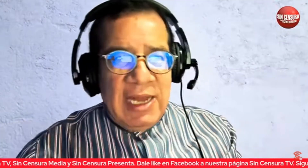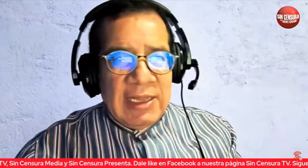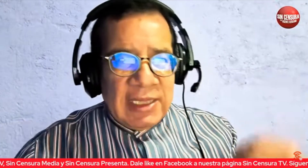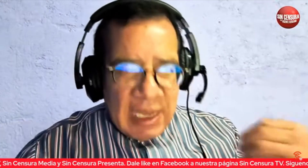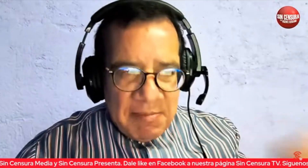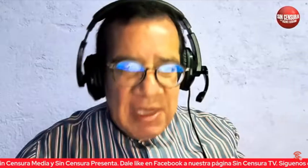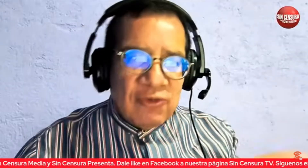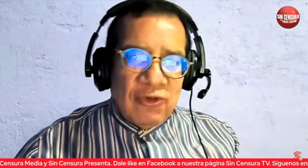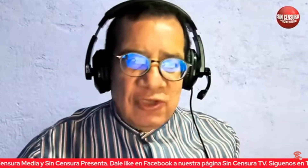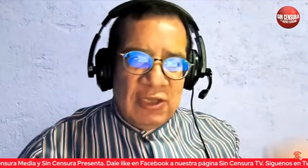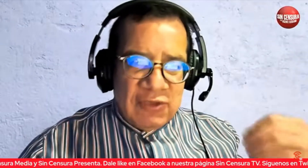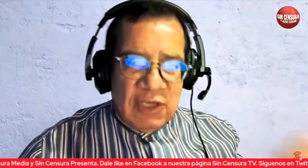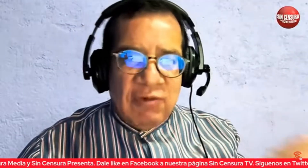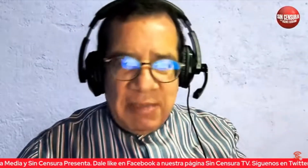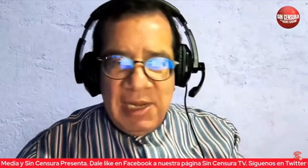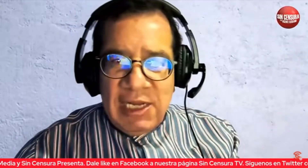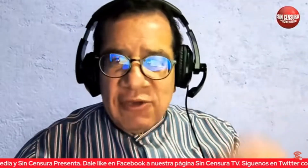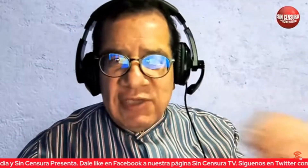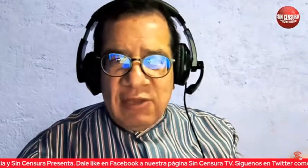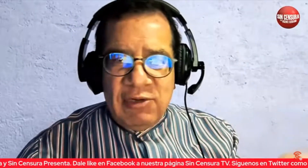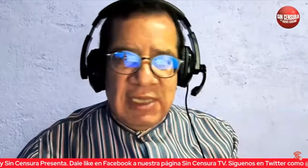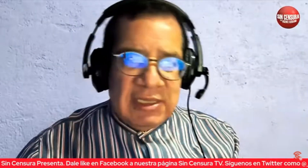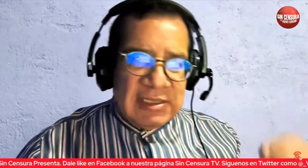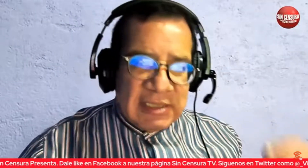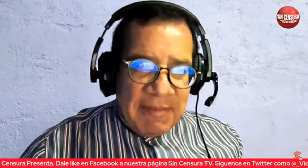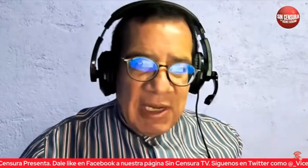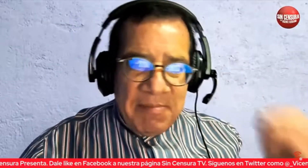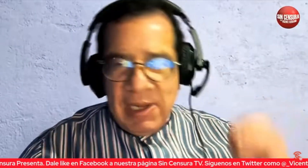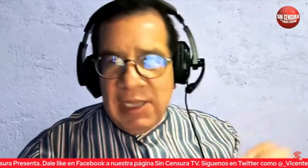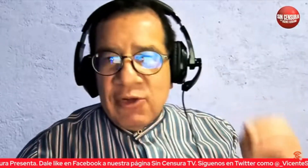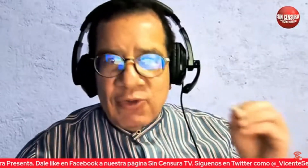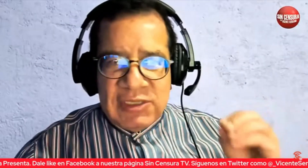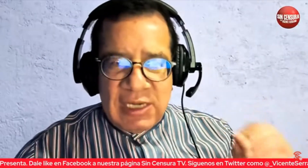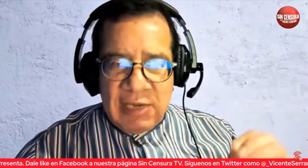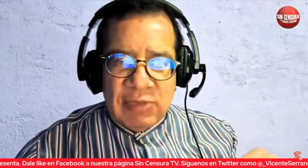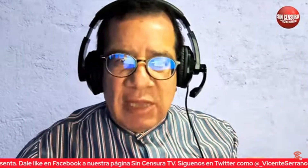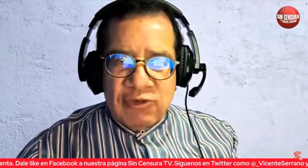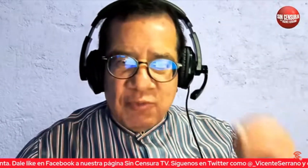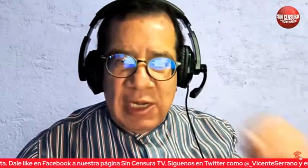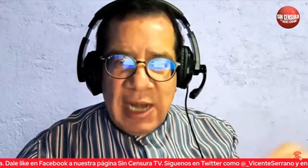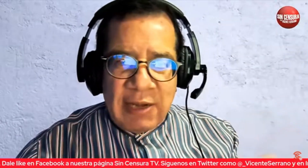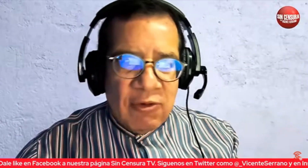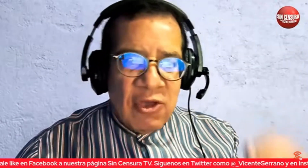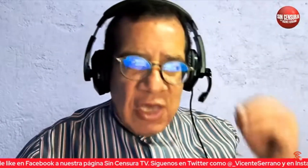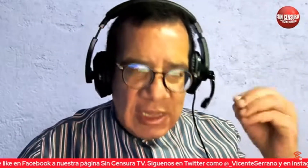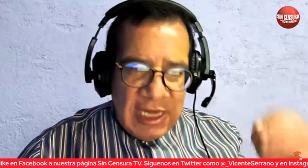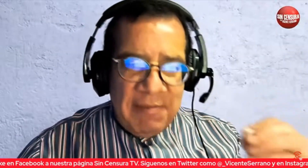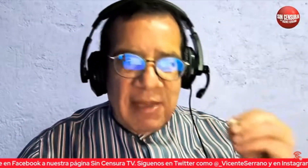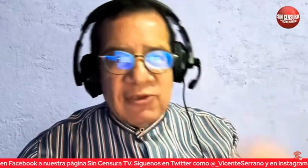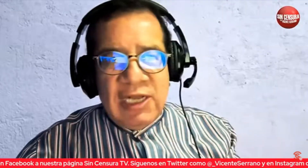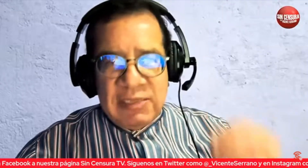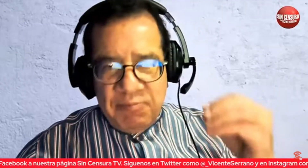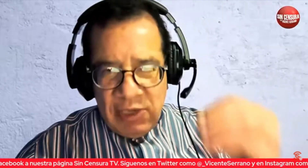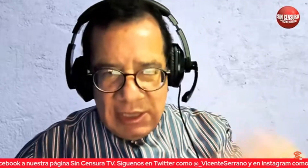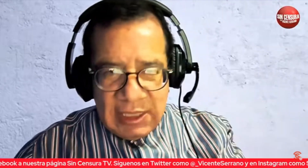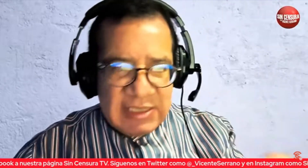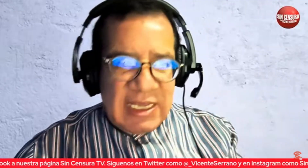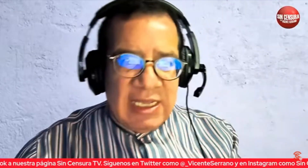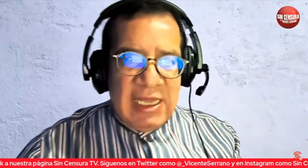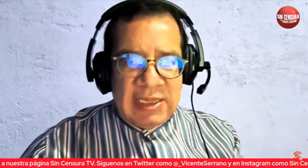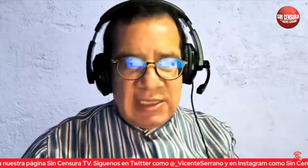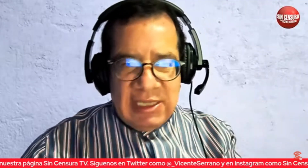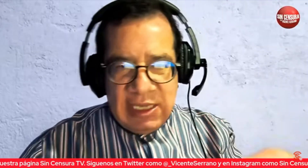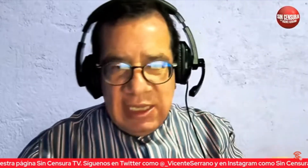más adelante que al menos 250,000 niños y adolescentes estaban en peligro de ser reclutados por el narco, derivados de las